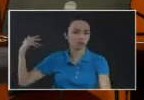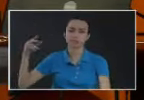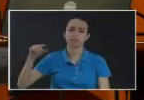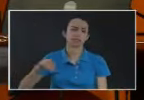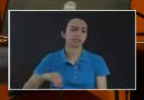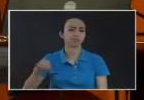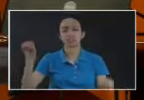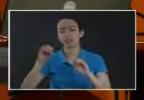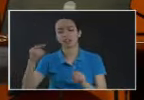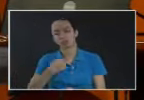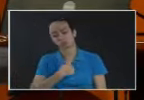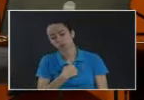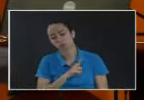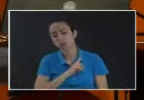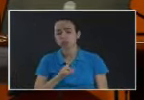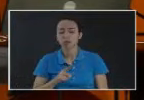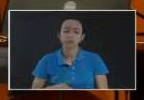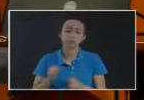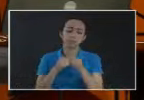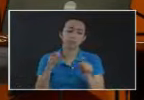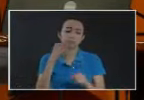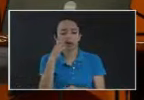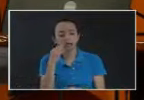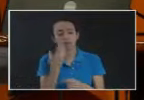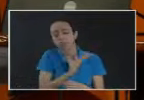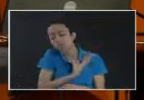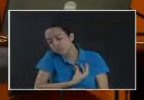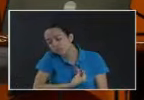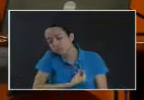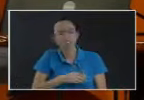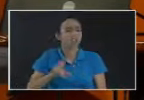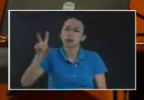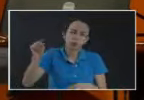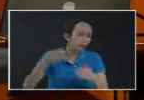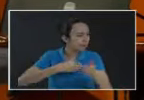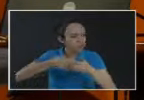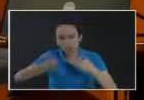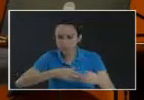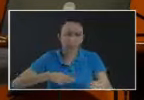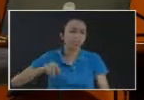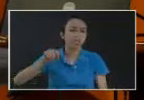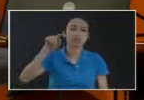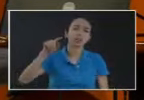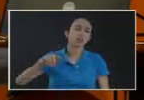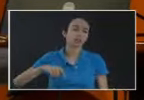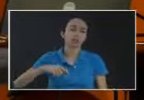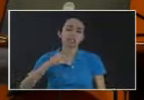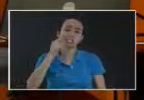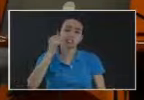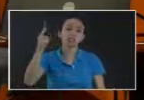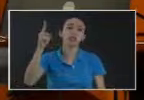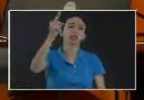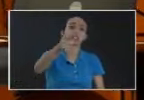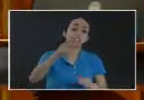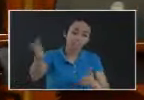que yo soy huerfanito y nada, aunque tu padre y tu madre con todo ello, yo te